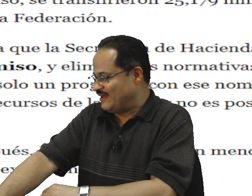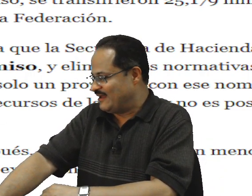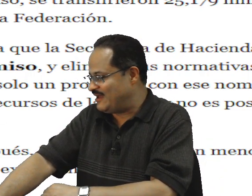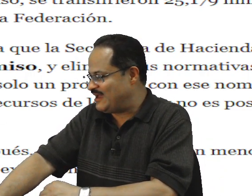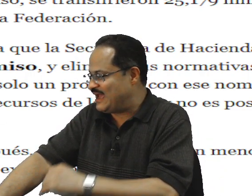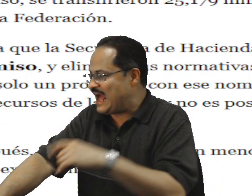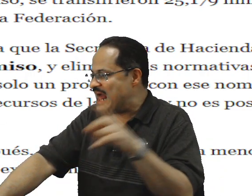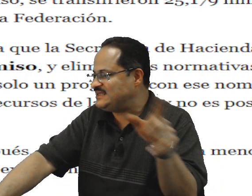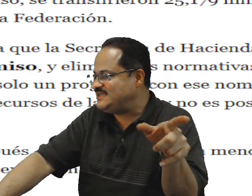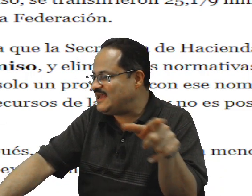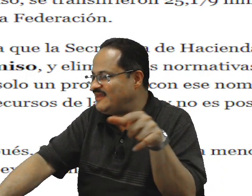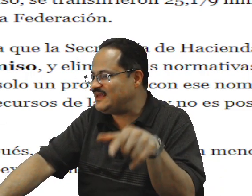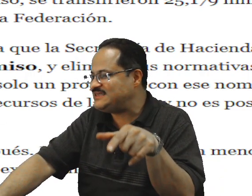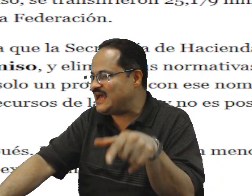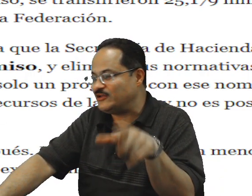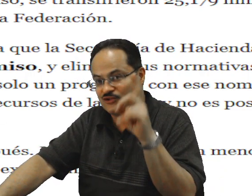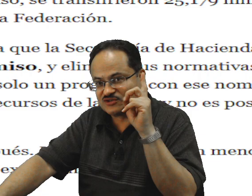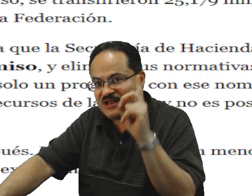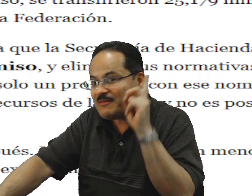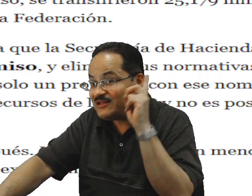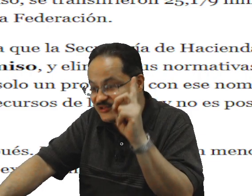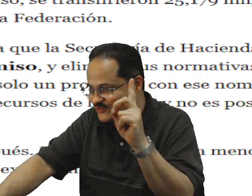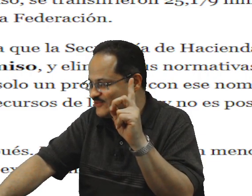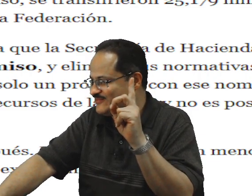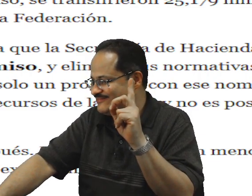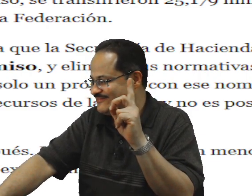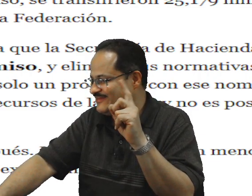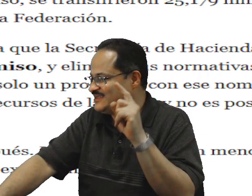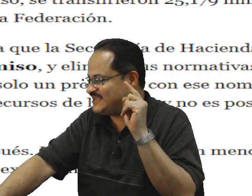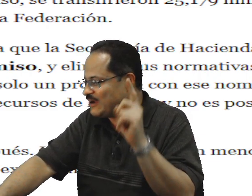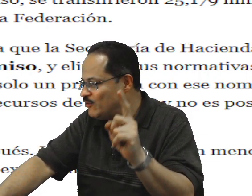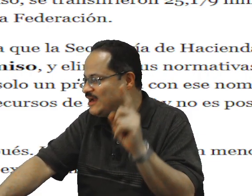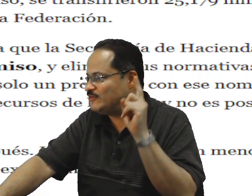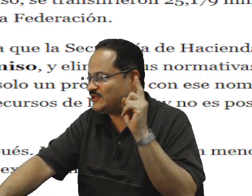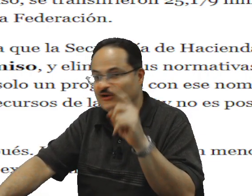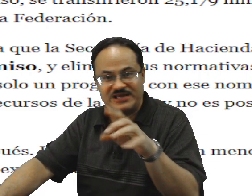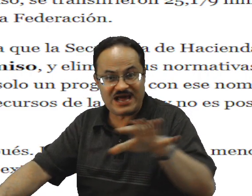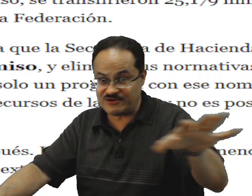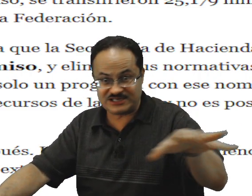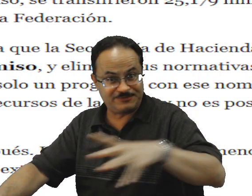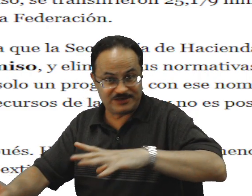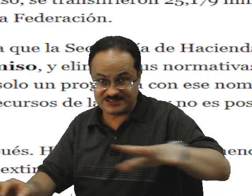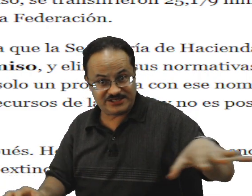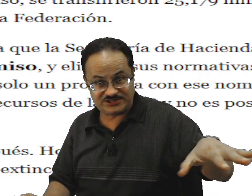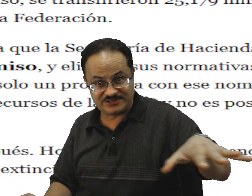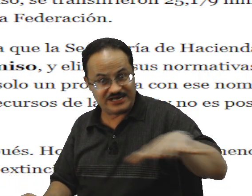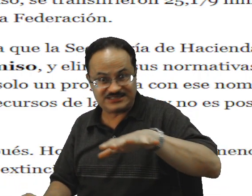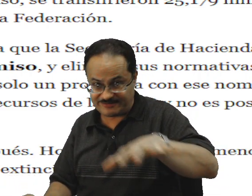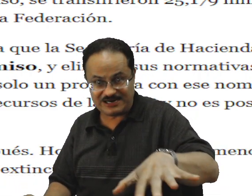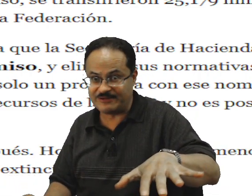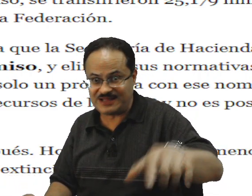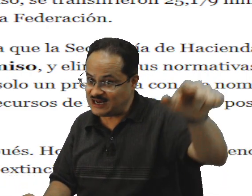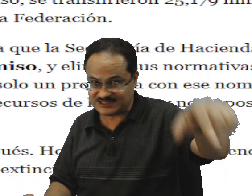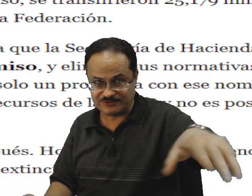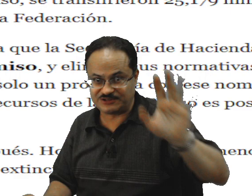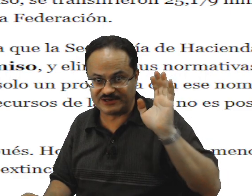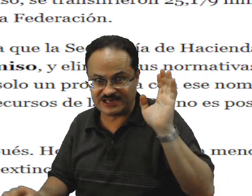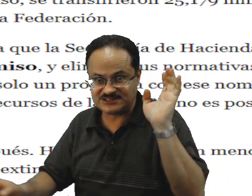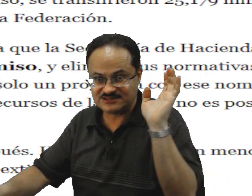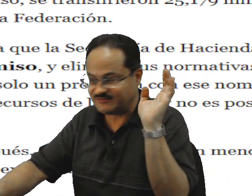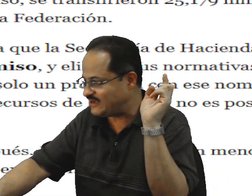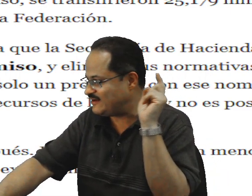eh al cierre de ese año 2021 según auditoría yo aquí siempre les he dicho quieren saber la verdad las